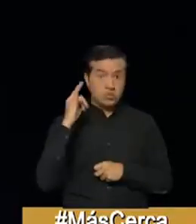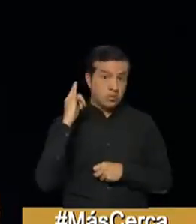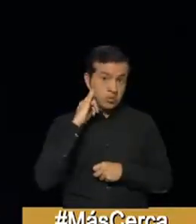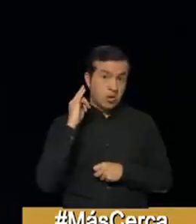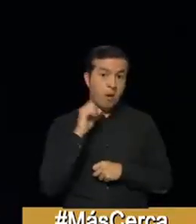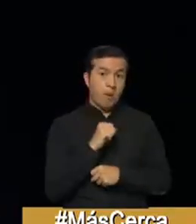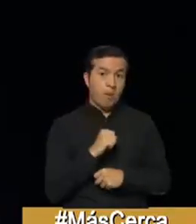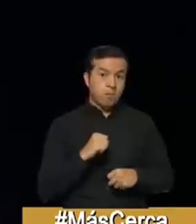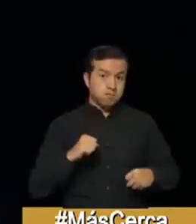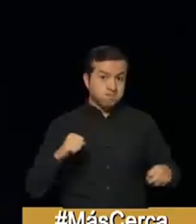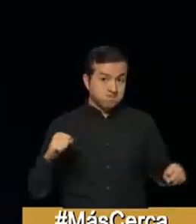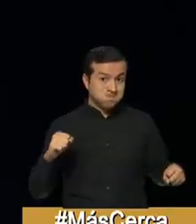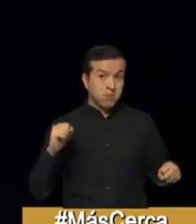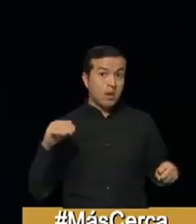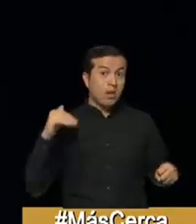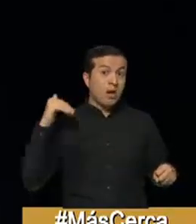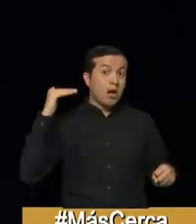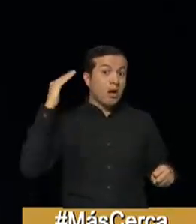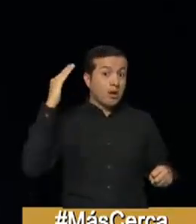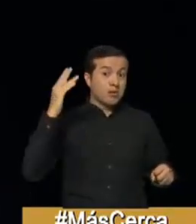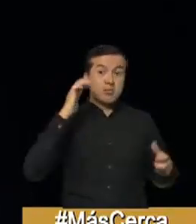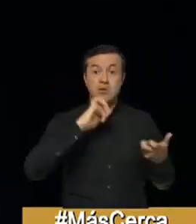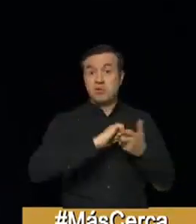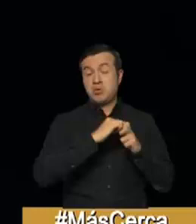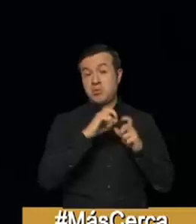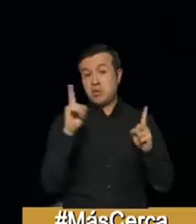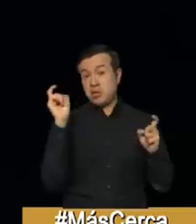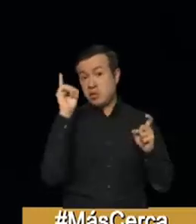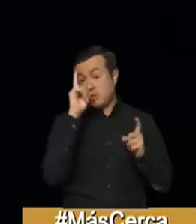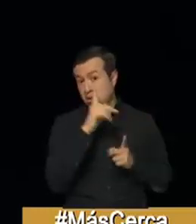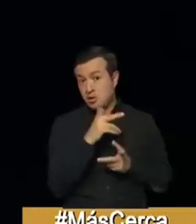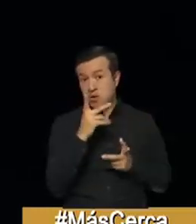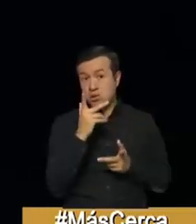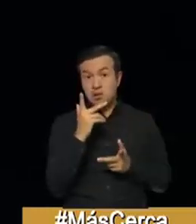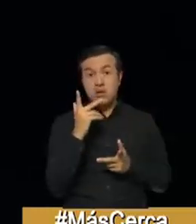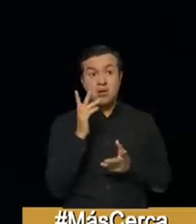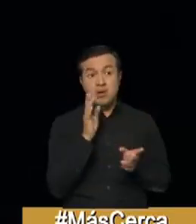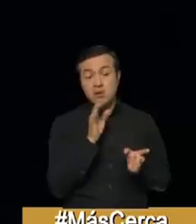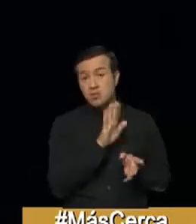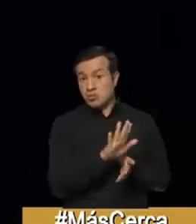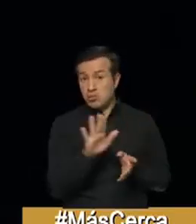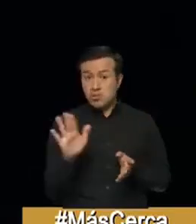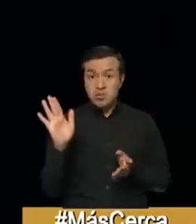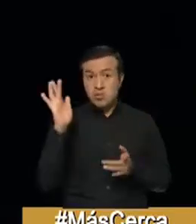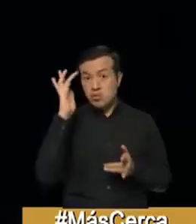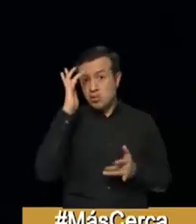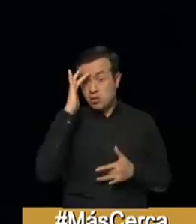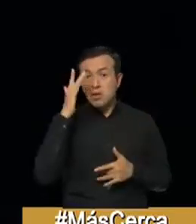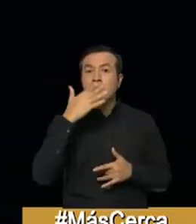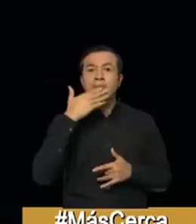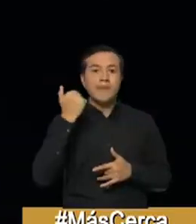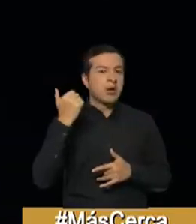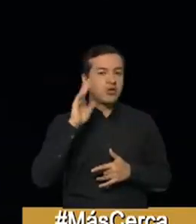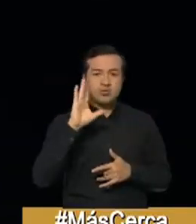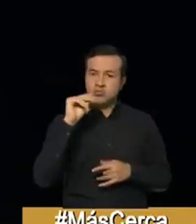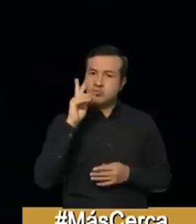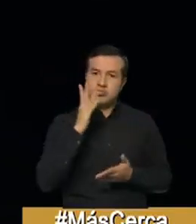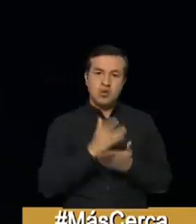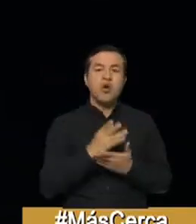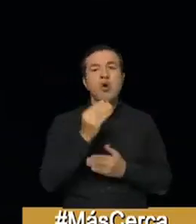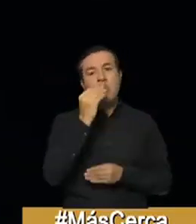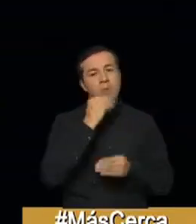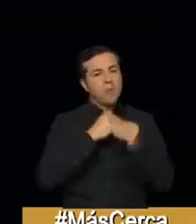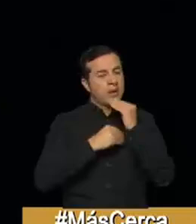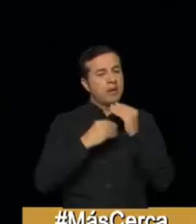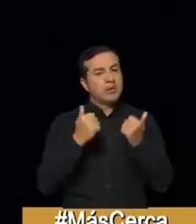una obesidad que después en el futuro se va a desarrollar cualquiera de estas patologías, es mejor darles una buena alimentación